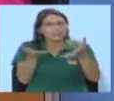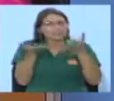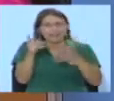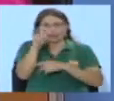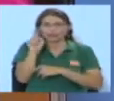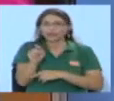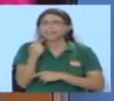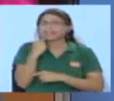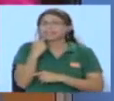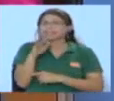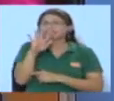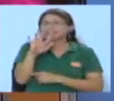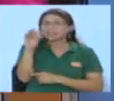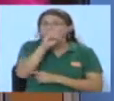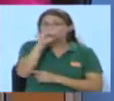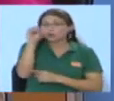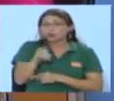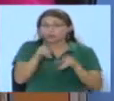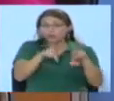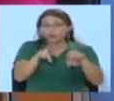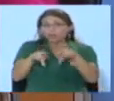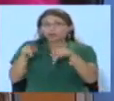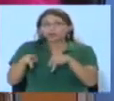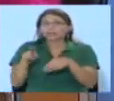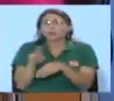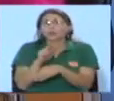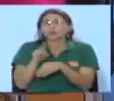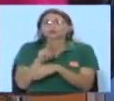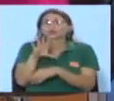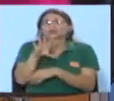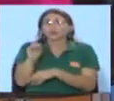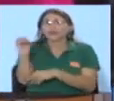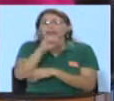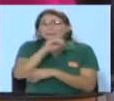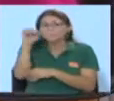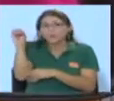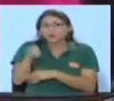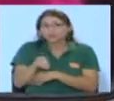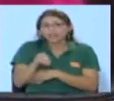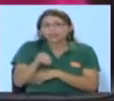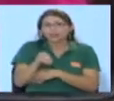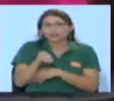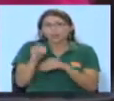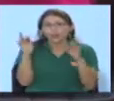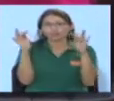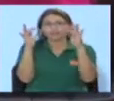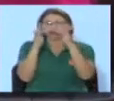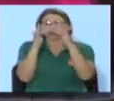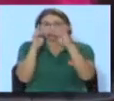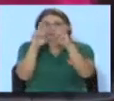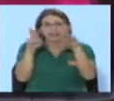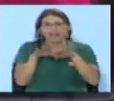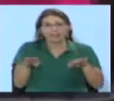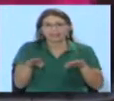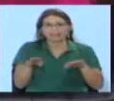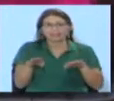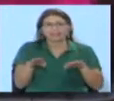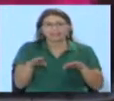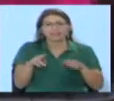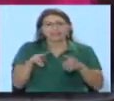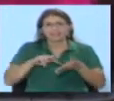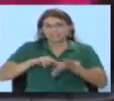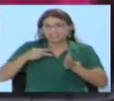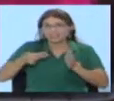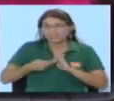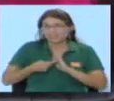5% consume un 50% de los recursos de las redes, un 5% de la gente que tiene pues acceso. ¿Quiere decir esto que hay sobreventa